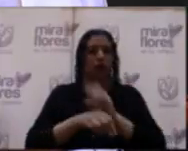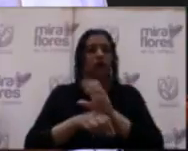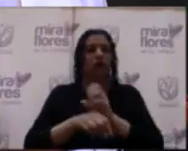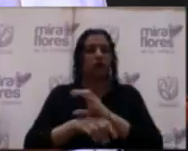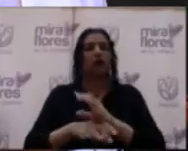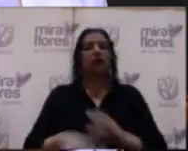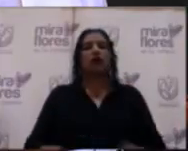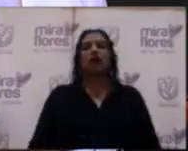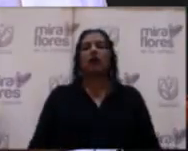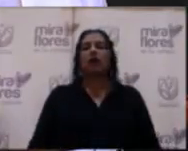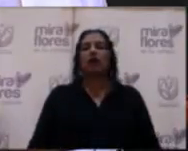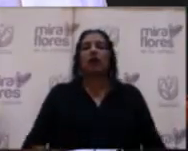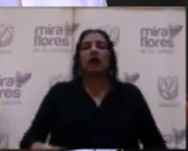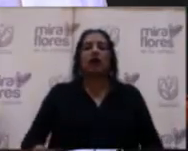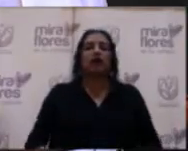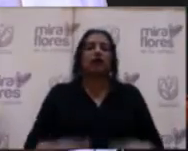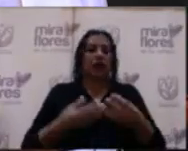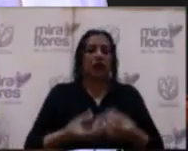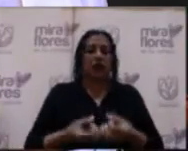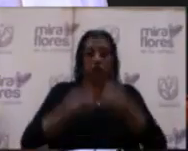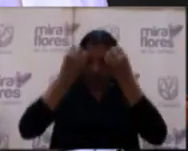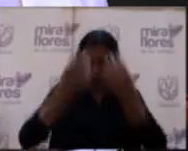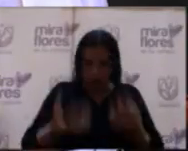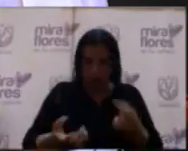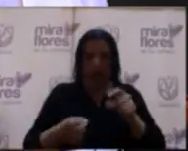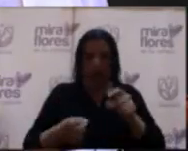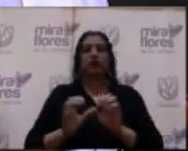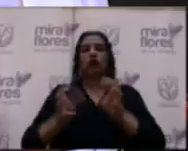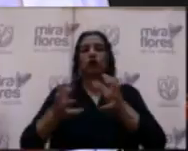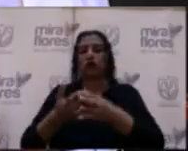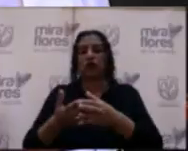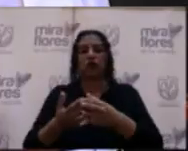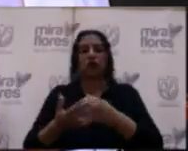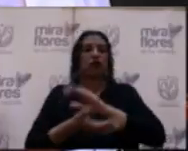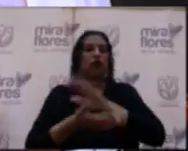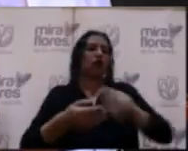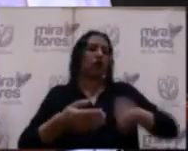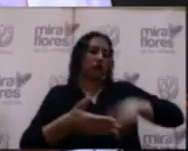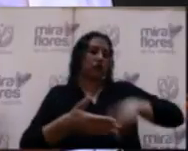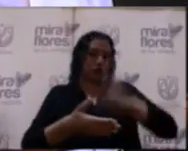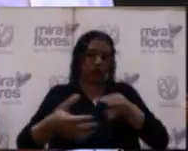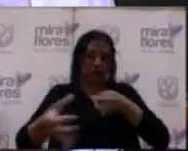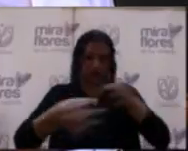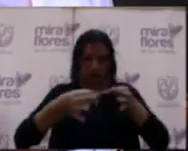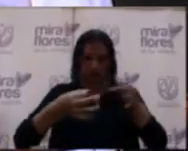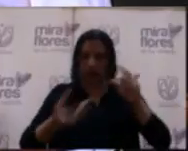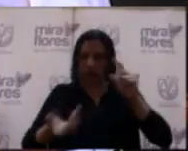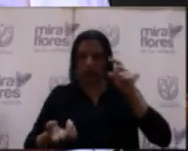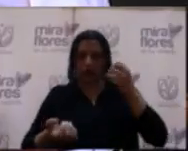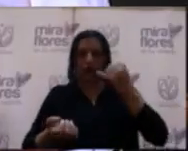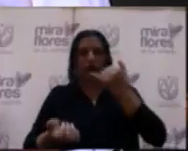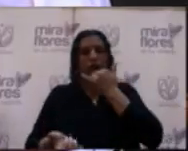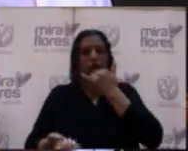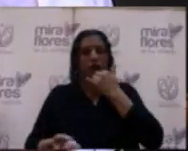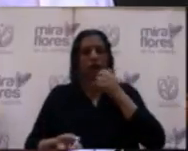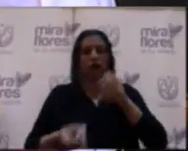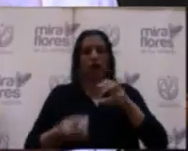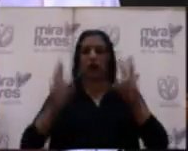bien es dar cuenta al consejo del convenio firmado. Yo creo que hay un error ahí en el título.